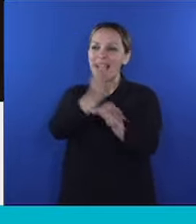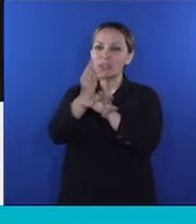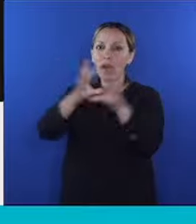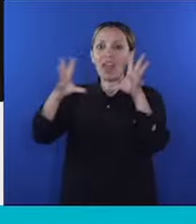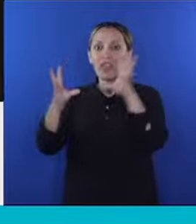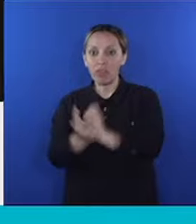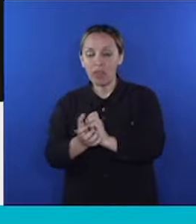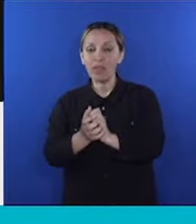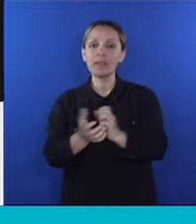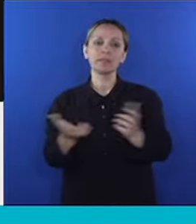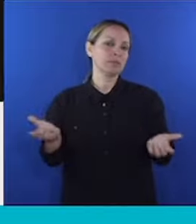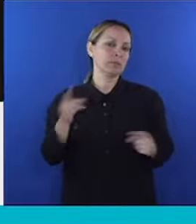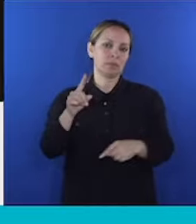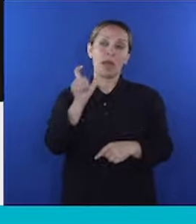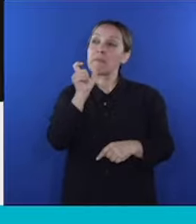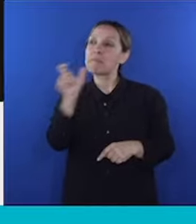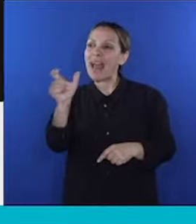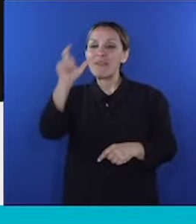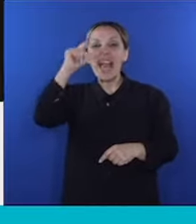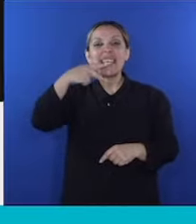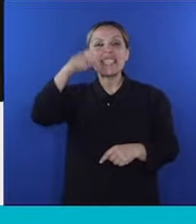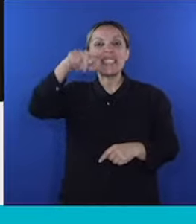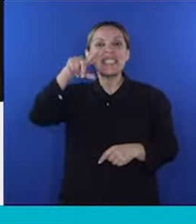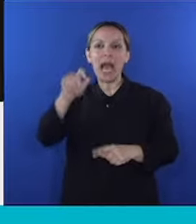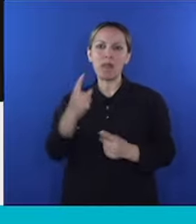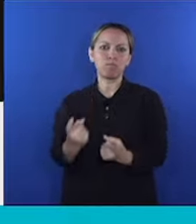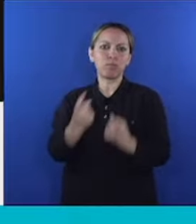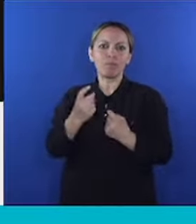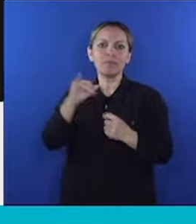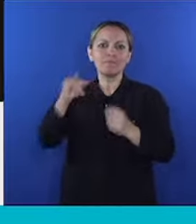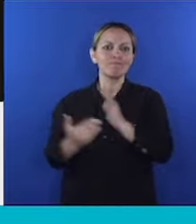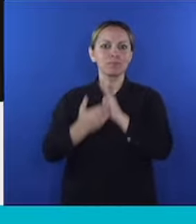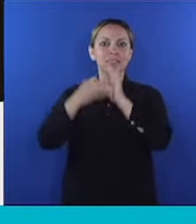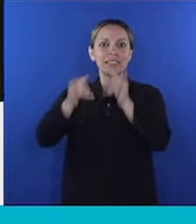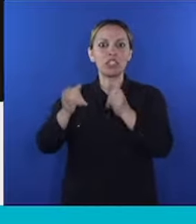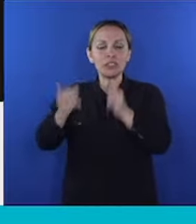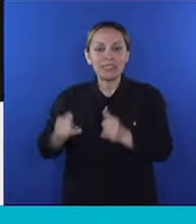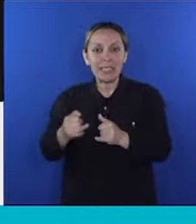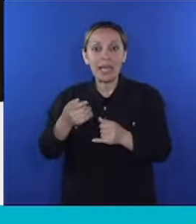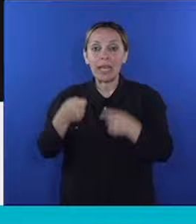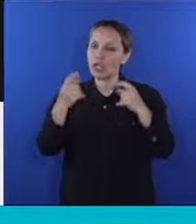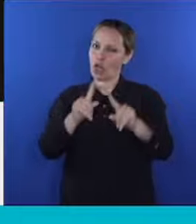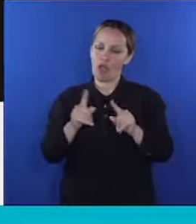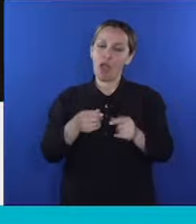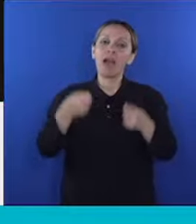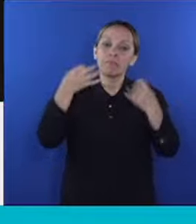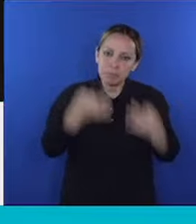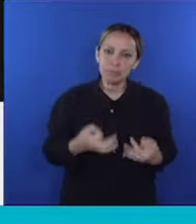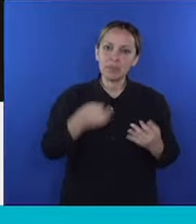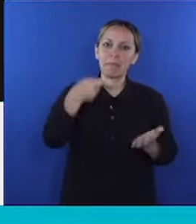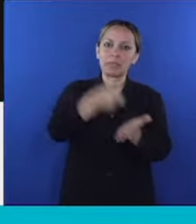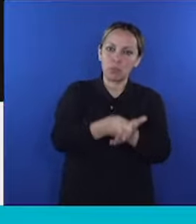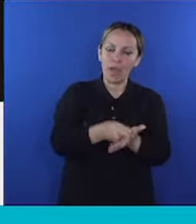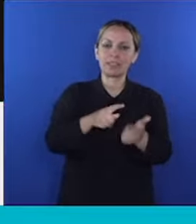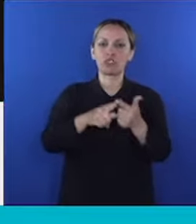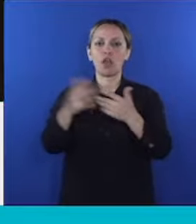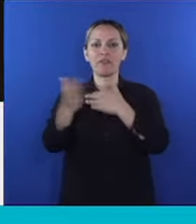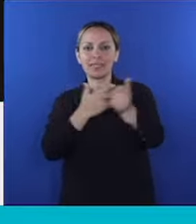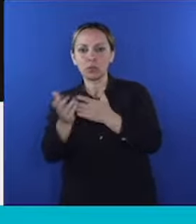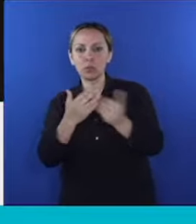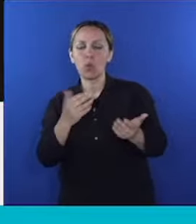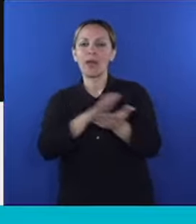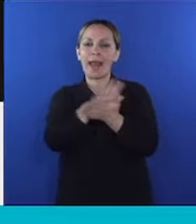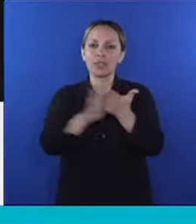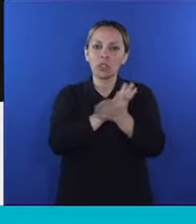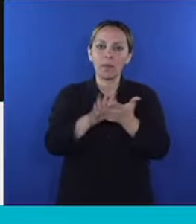decimos declarar esencial la educación es dar el presupuesto necesario es resolver los problemas de infraestructura Y es que dejen de